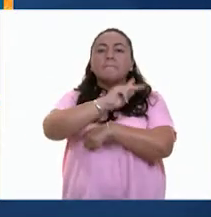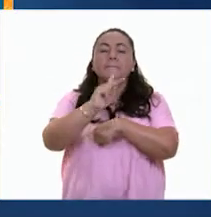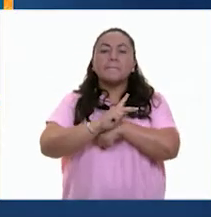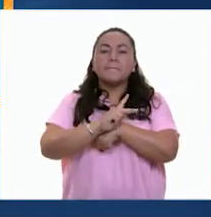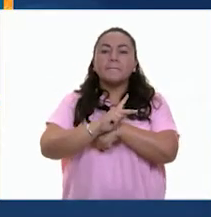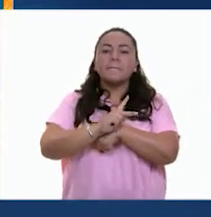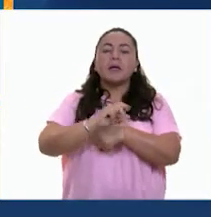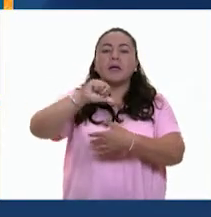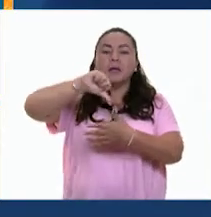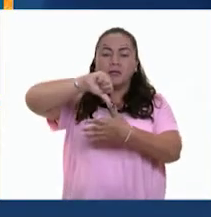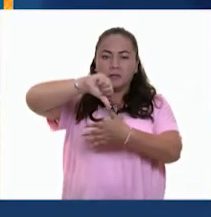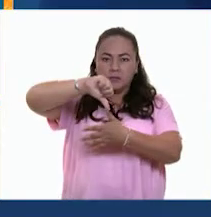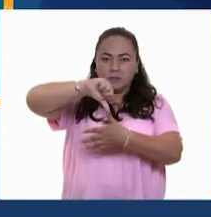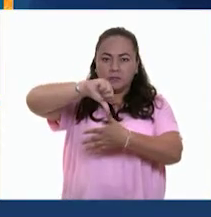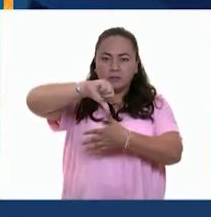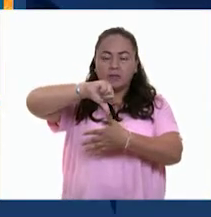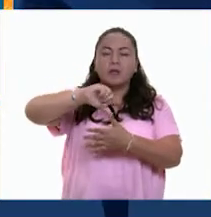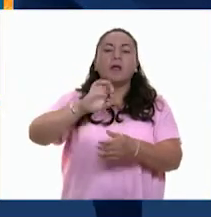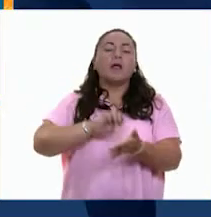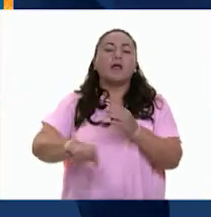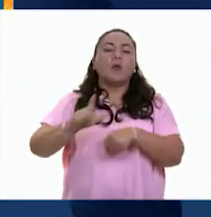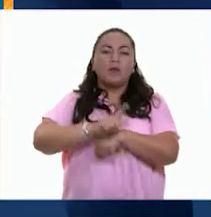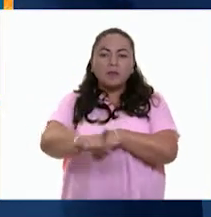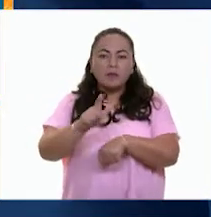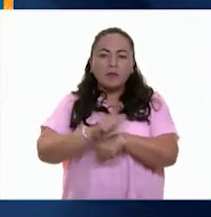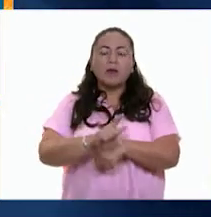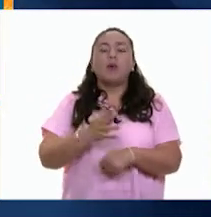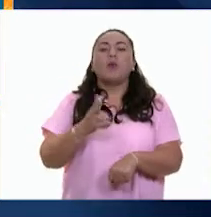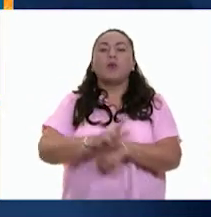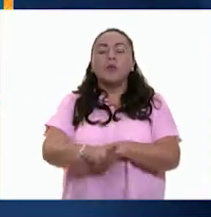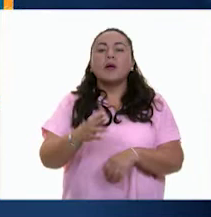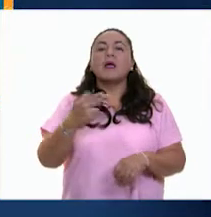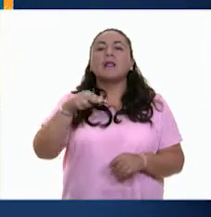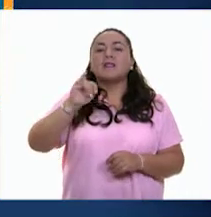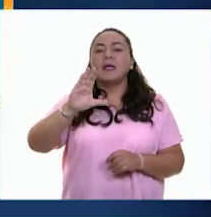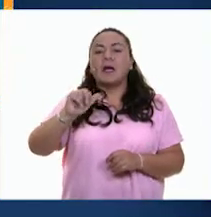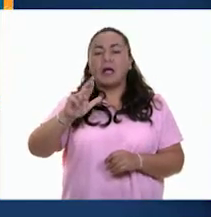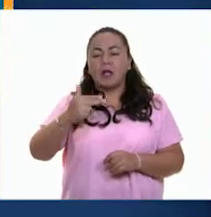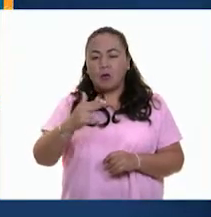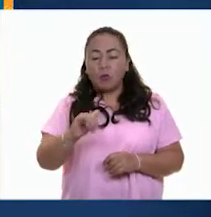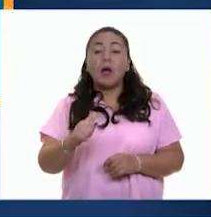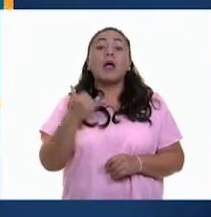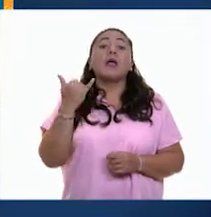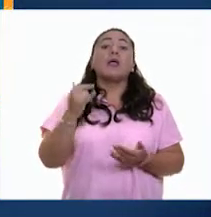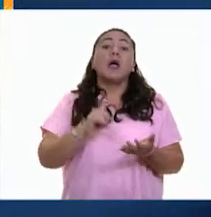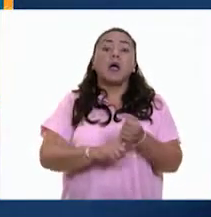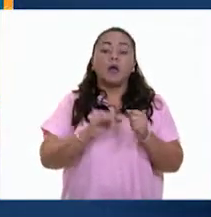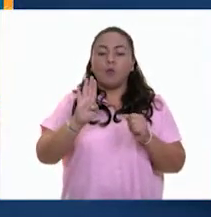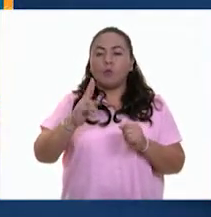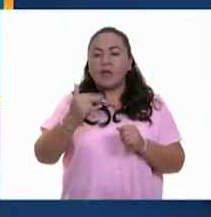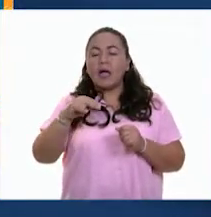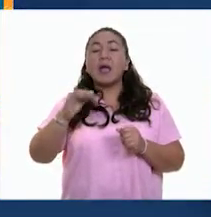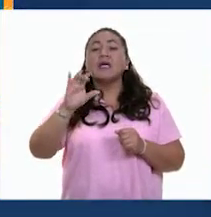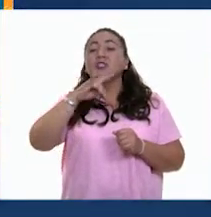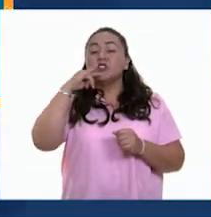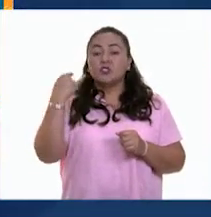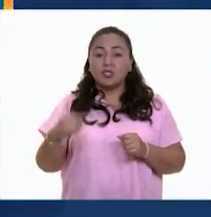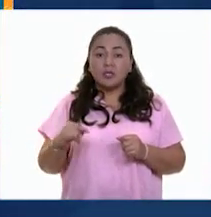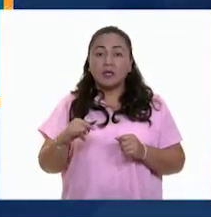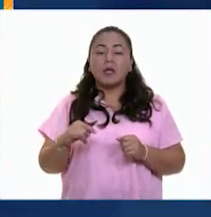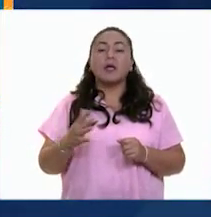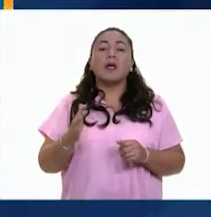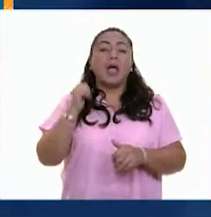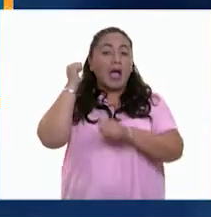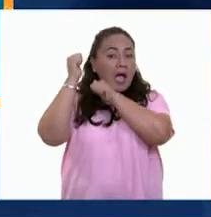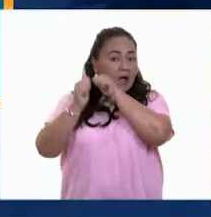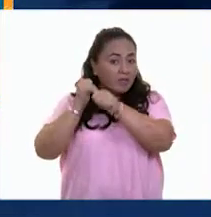de Centroamérica como Guatemala, Honduras y Nicaragua, además de Guyana y Chile. En